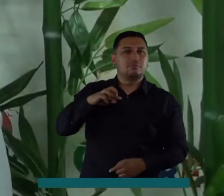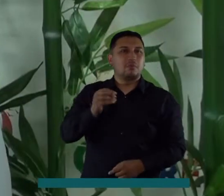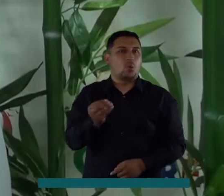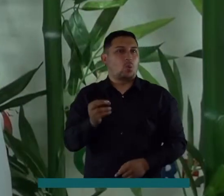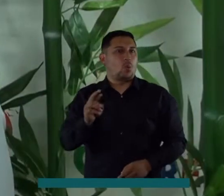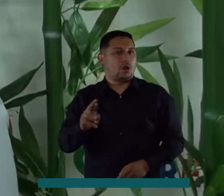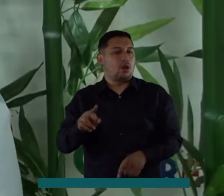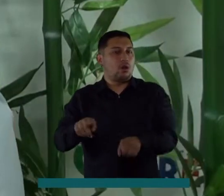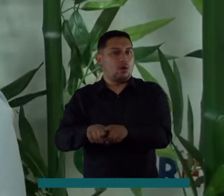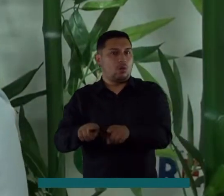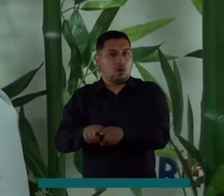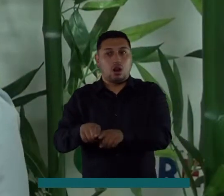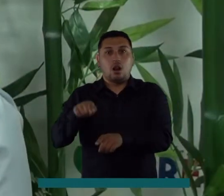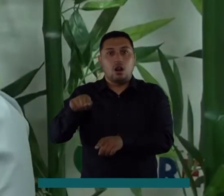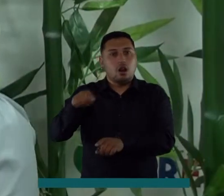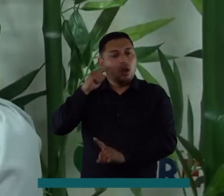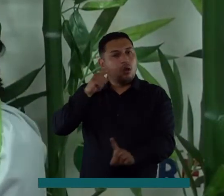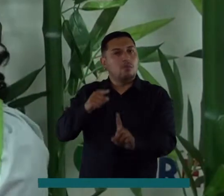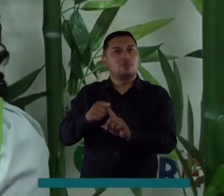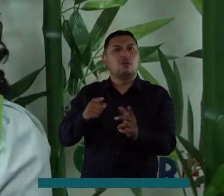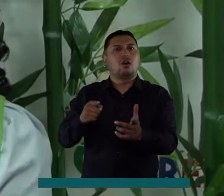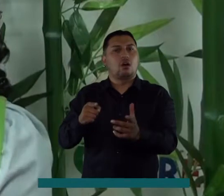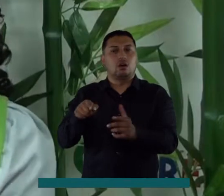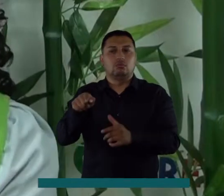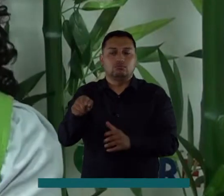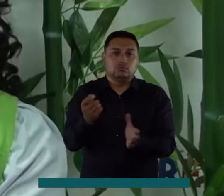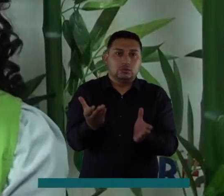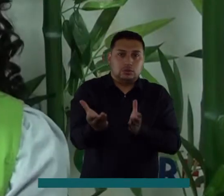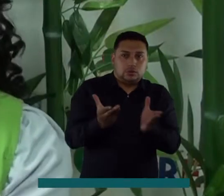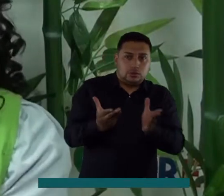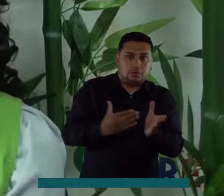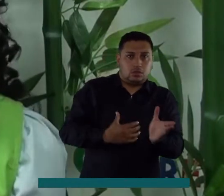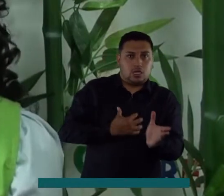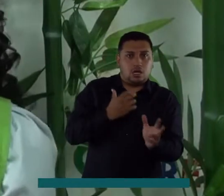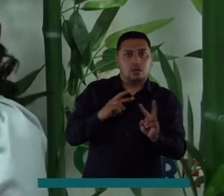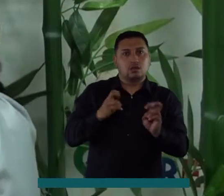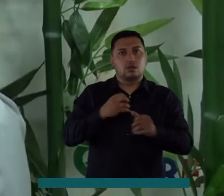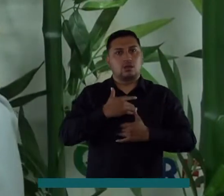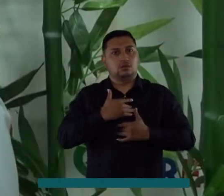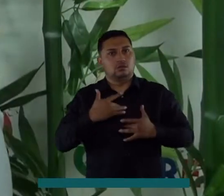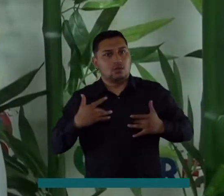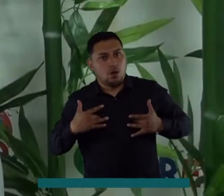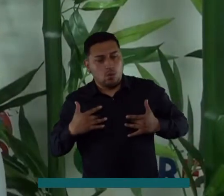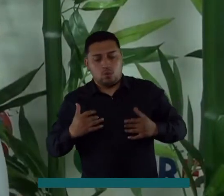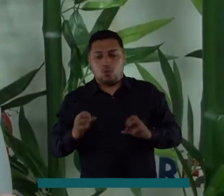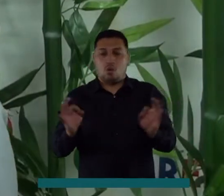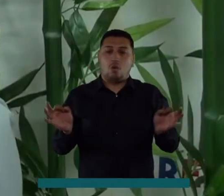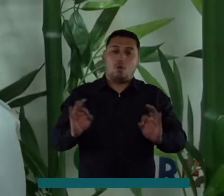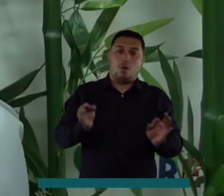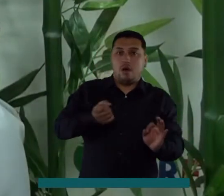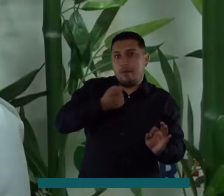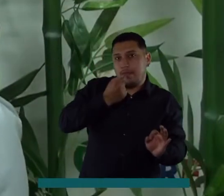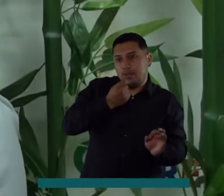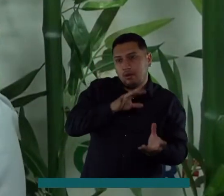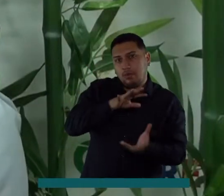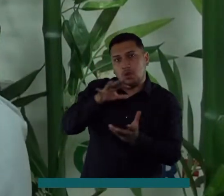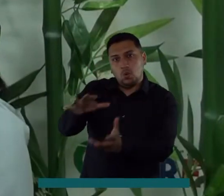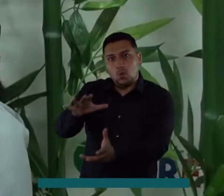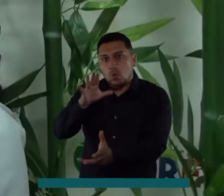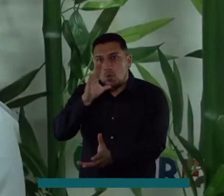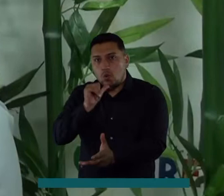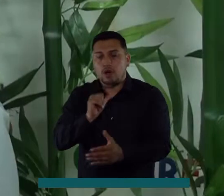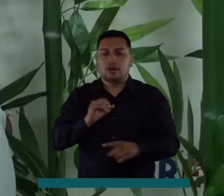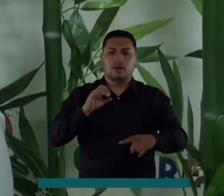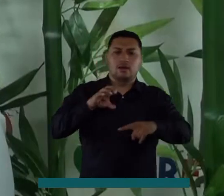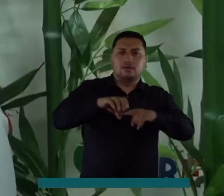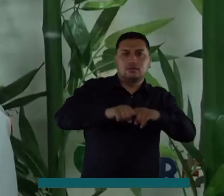los usuarios relacionados con la negación del servicio en cuanto a salud, negación de entrega de medicamentos,